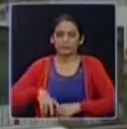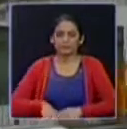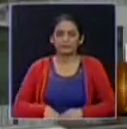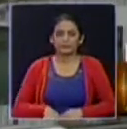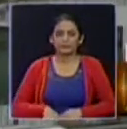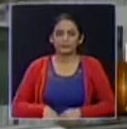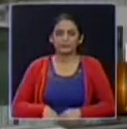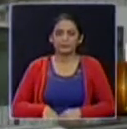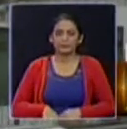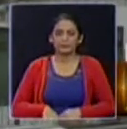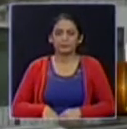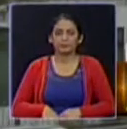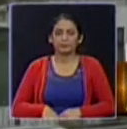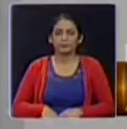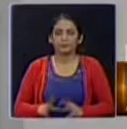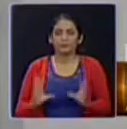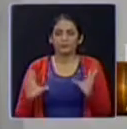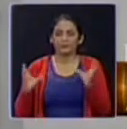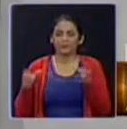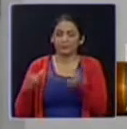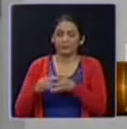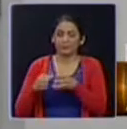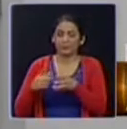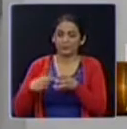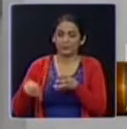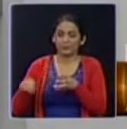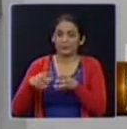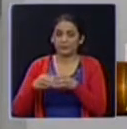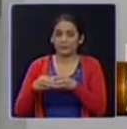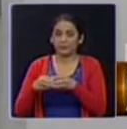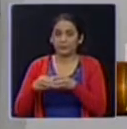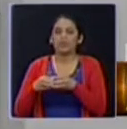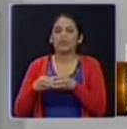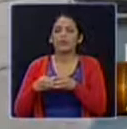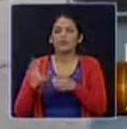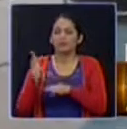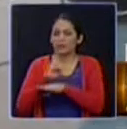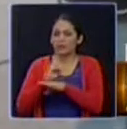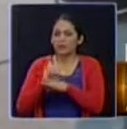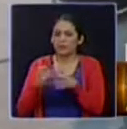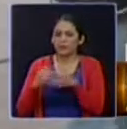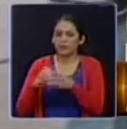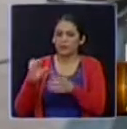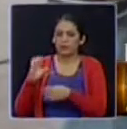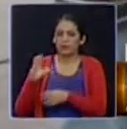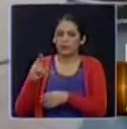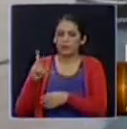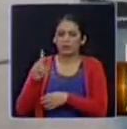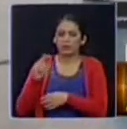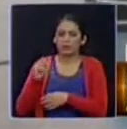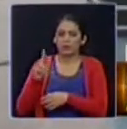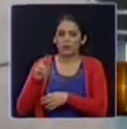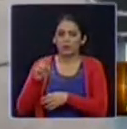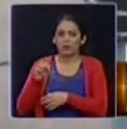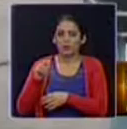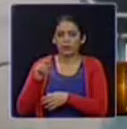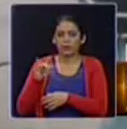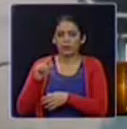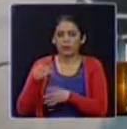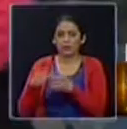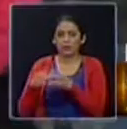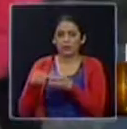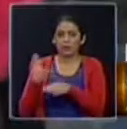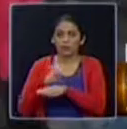Hasta la Contraloría General del Estado llegaron la mañana de este miércoles varios dirigentes de la Ecuarunari, Acción Ecológica y la